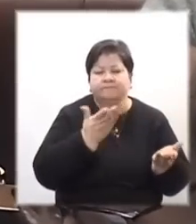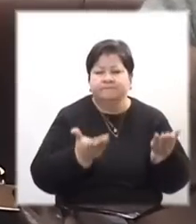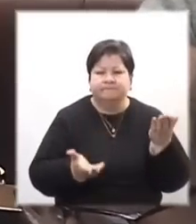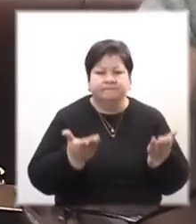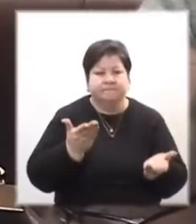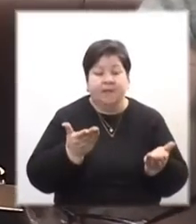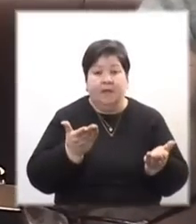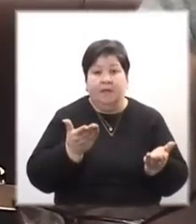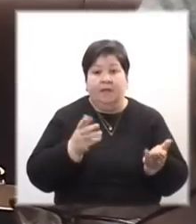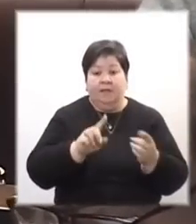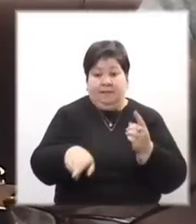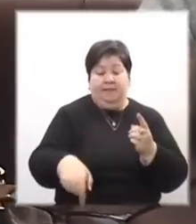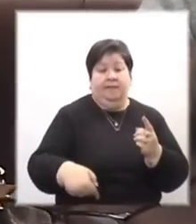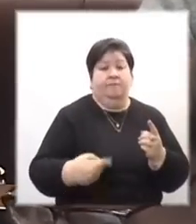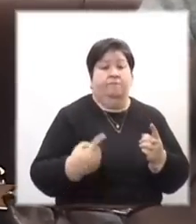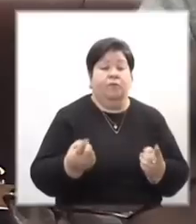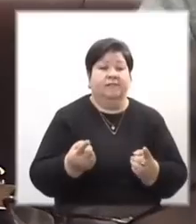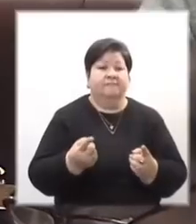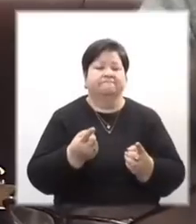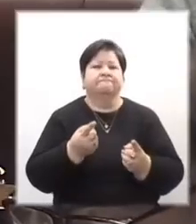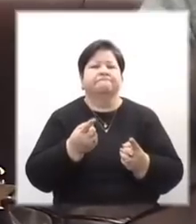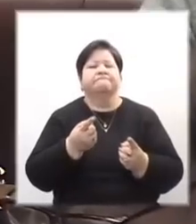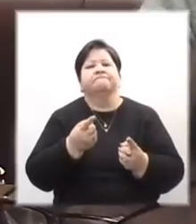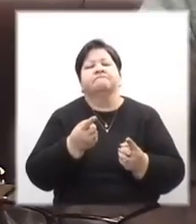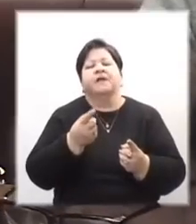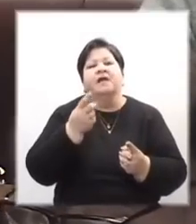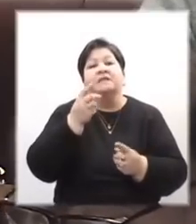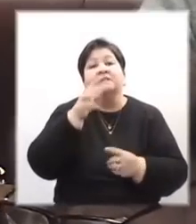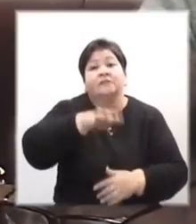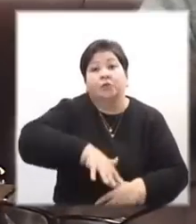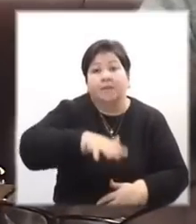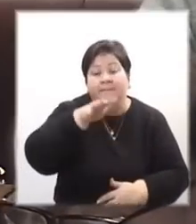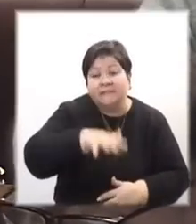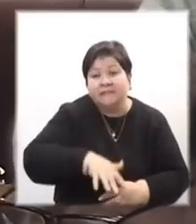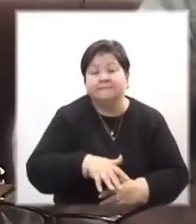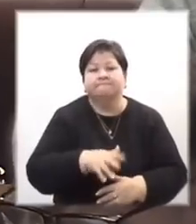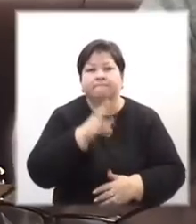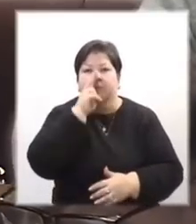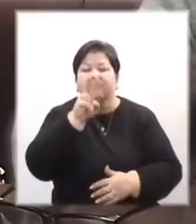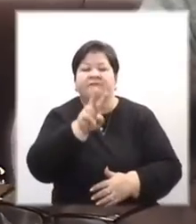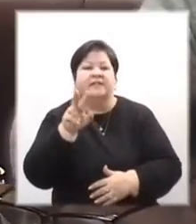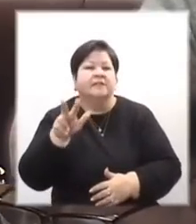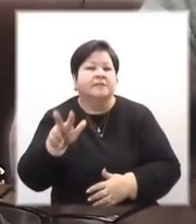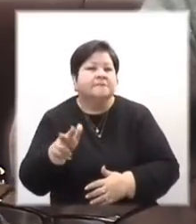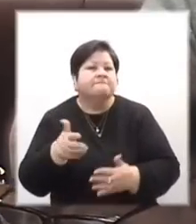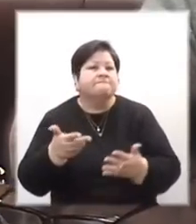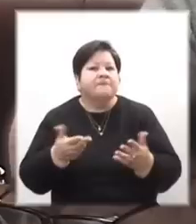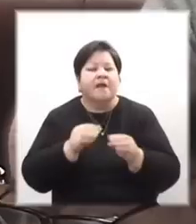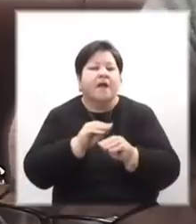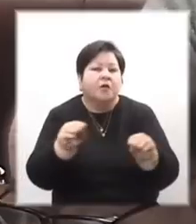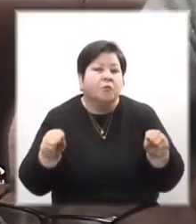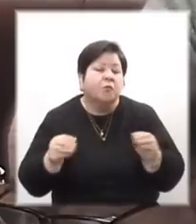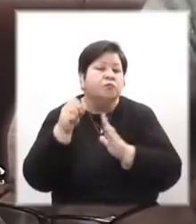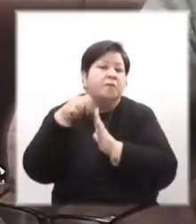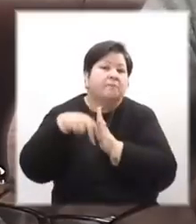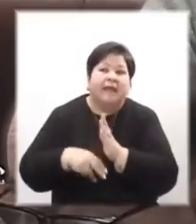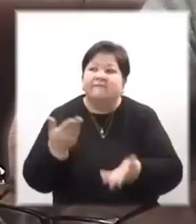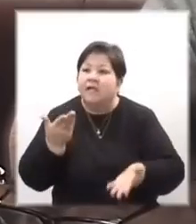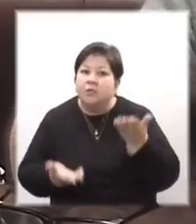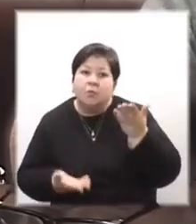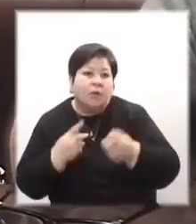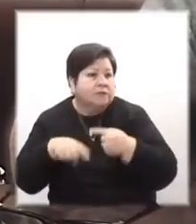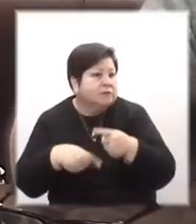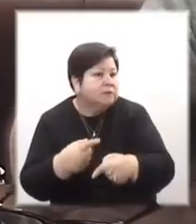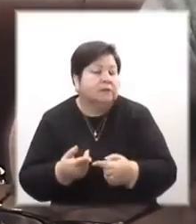Llegamos a los primeros 5 meses con un homicidio por día y con anuncios y confusiones de planes que todavía no sabemos si se siguen evaluando, si se